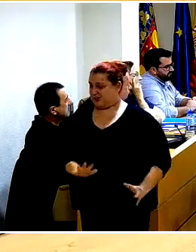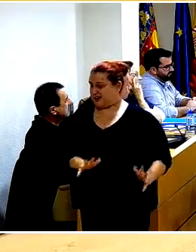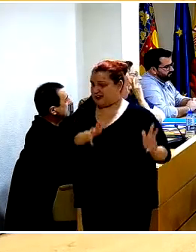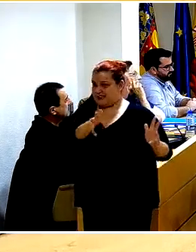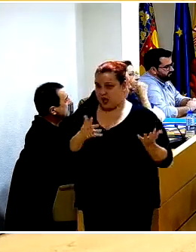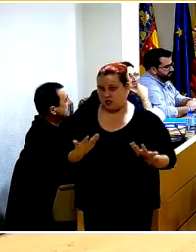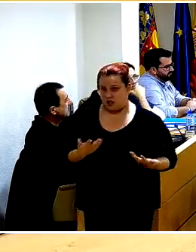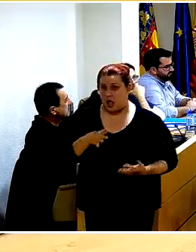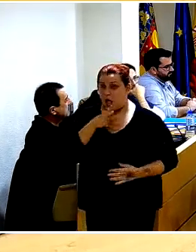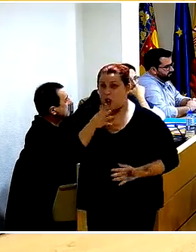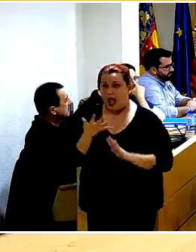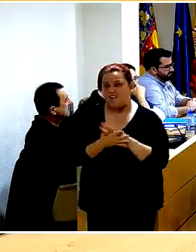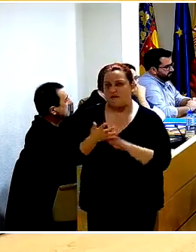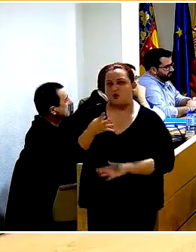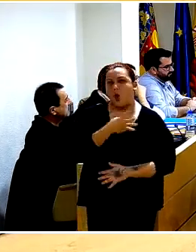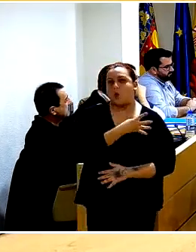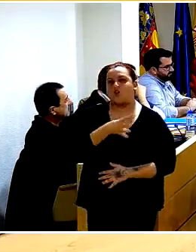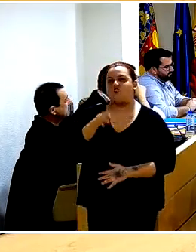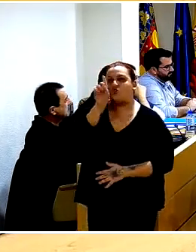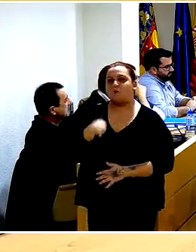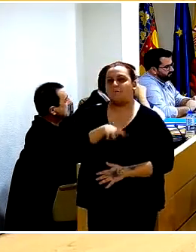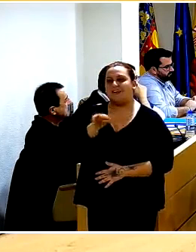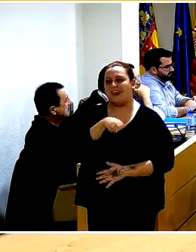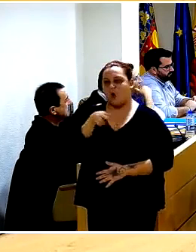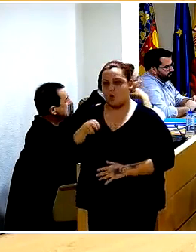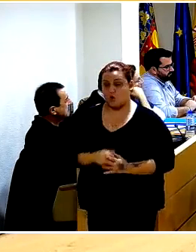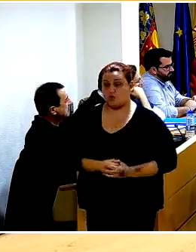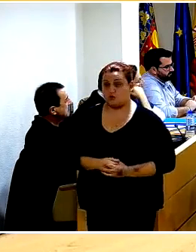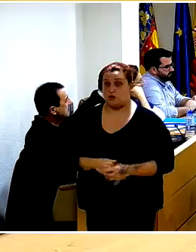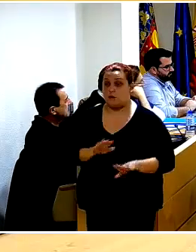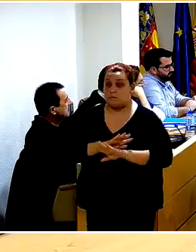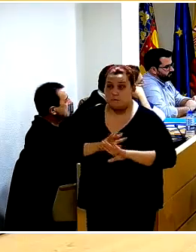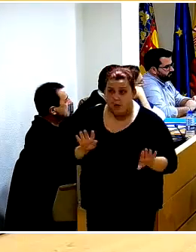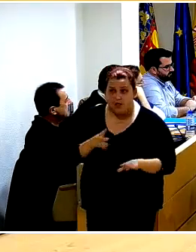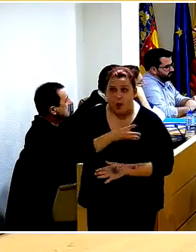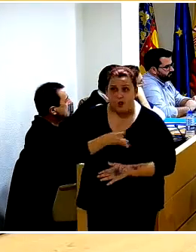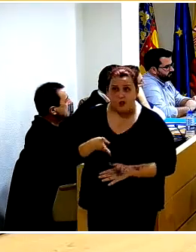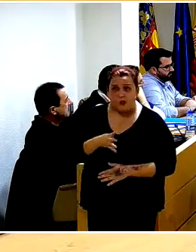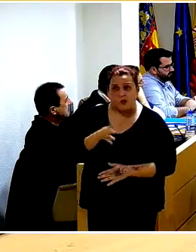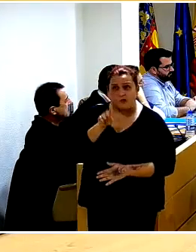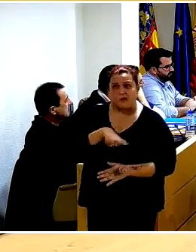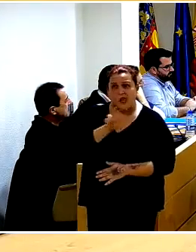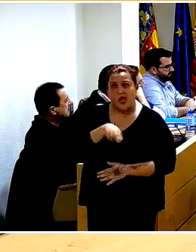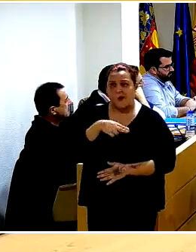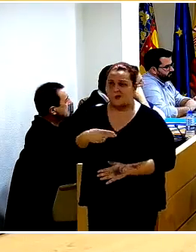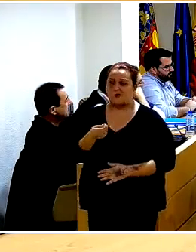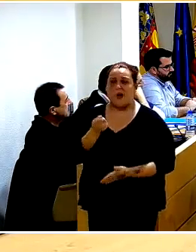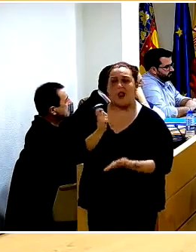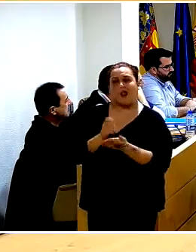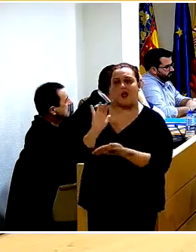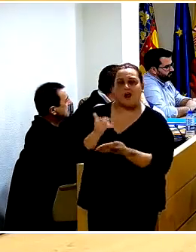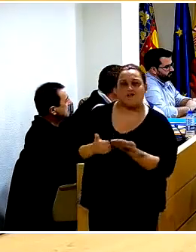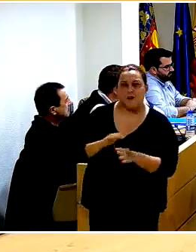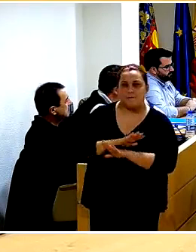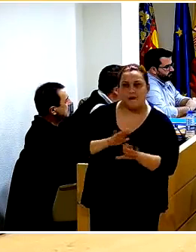estamos hablando de 400.000 euros. Pero no nos quedamos solamente los 400.000 euros de las retribuciones directas, sino que hay determinados